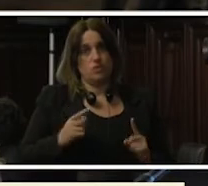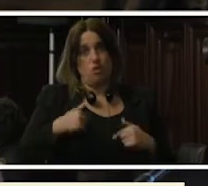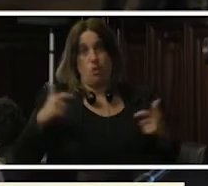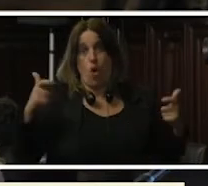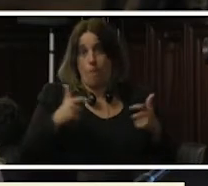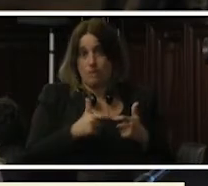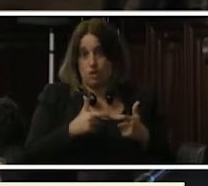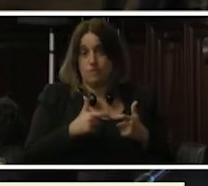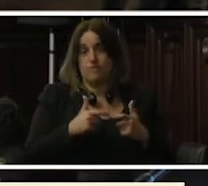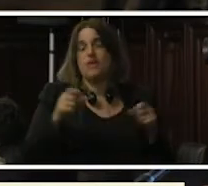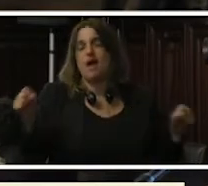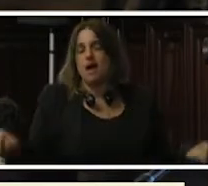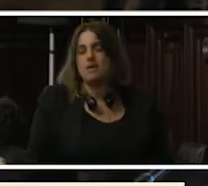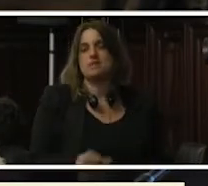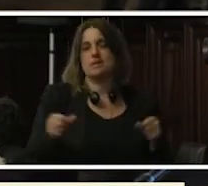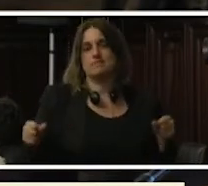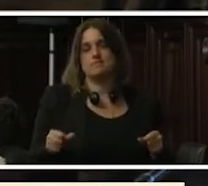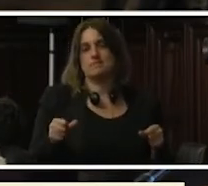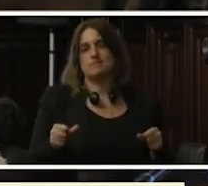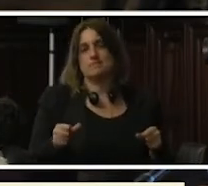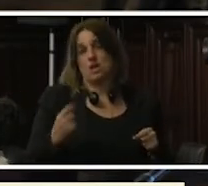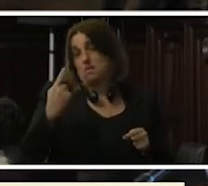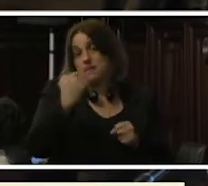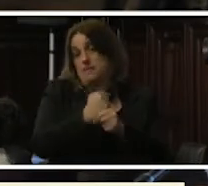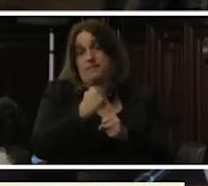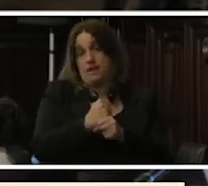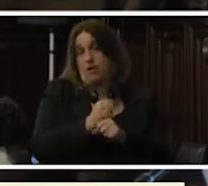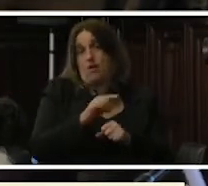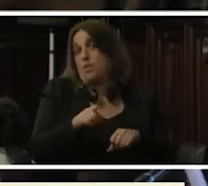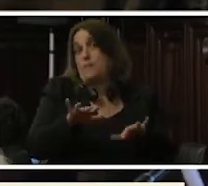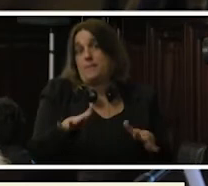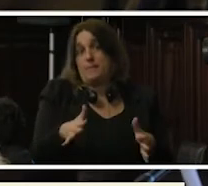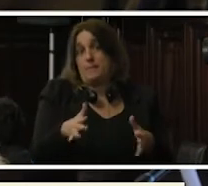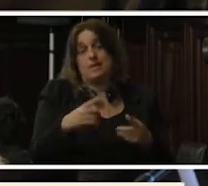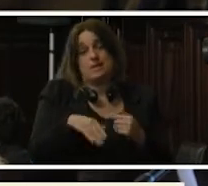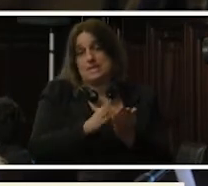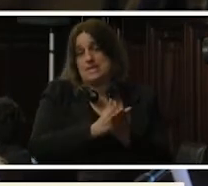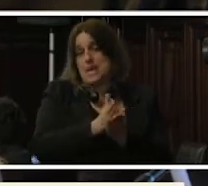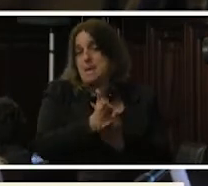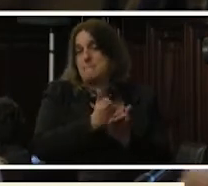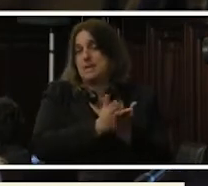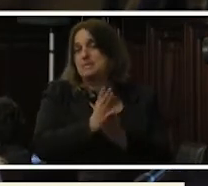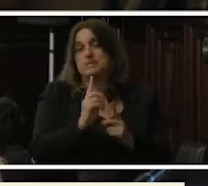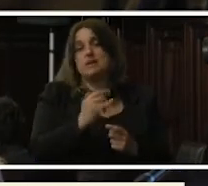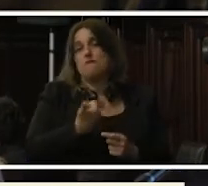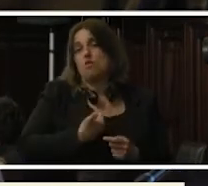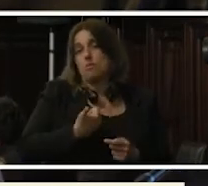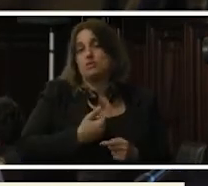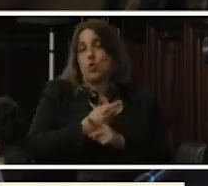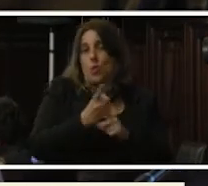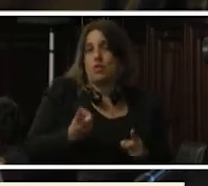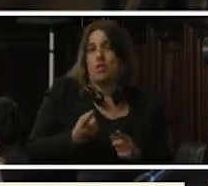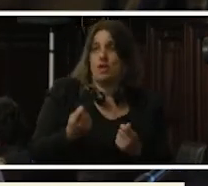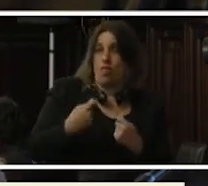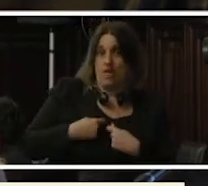comisión hacer este trabajo con siempre la información que ustedes